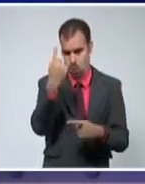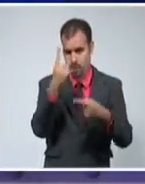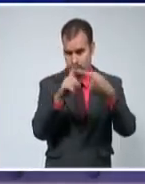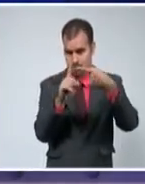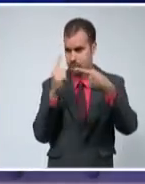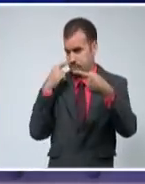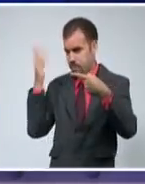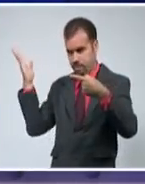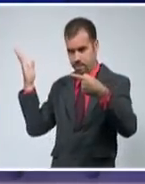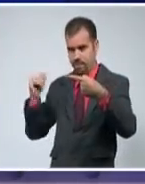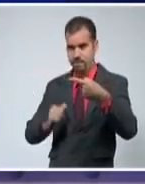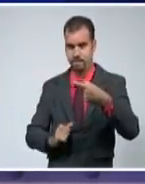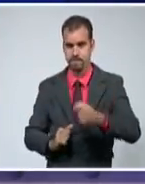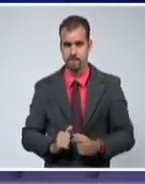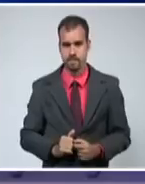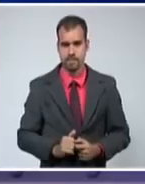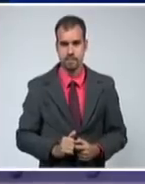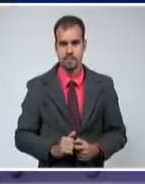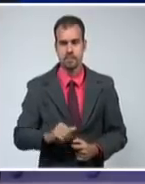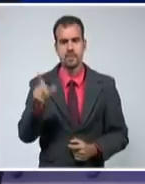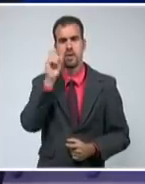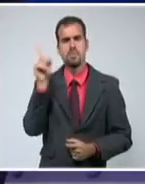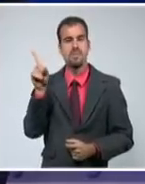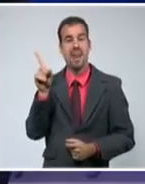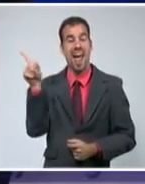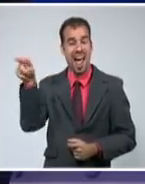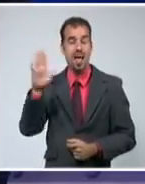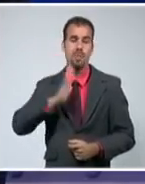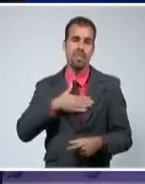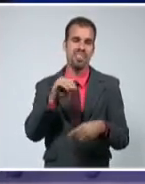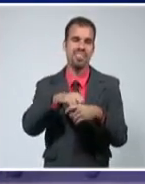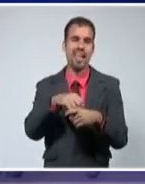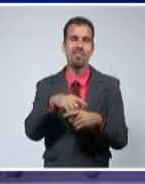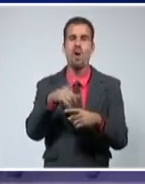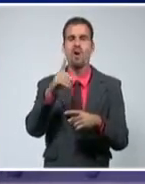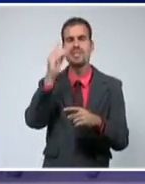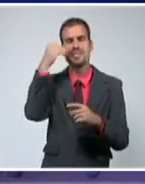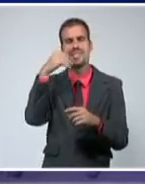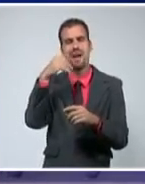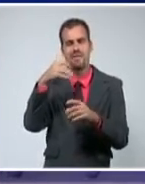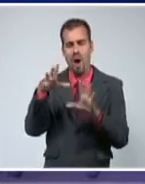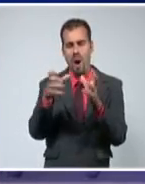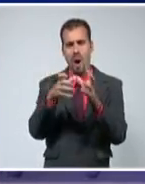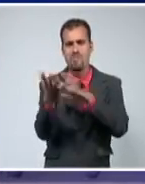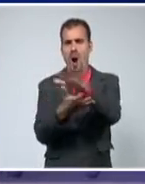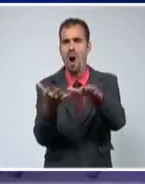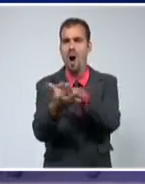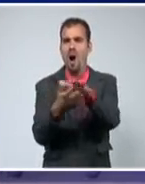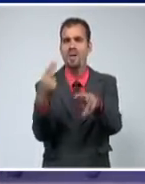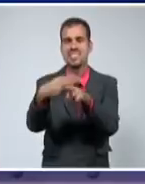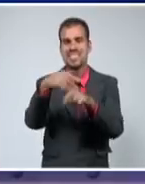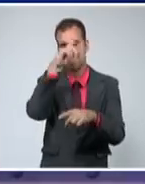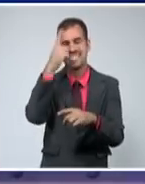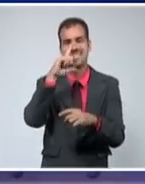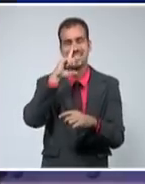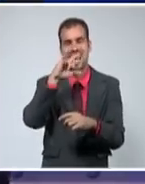castellanos participantes de la farsa de san isidro ha tomado parte en no pocas pero recientes